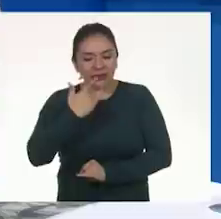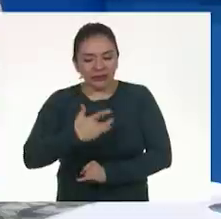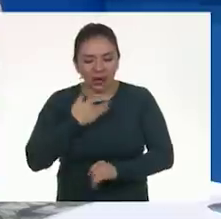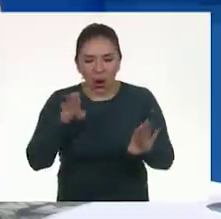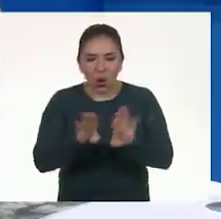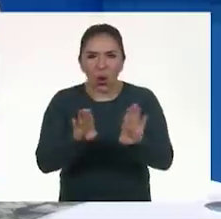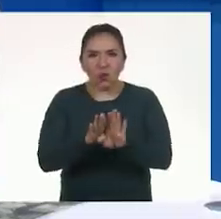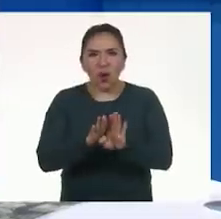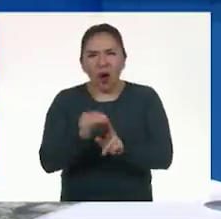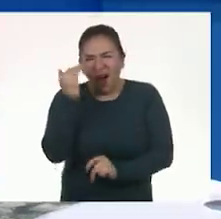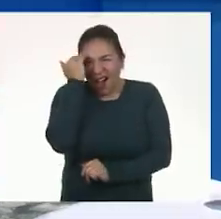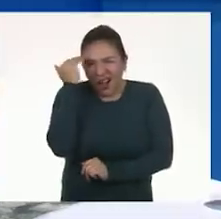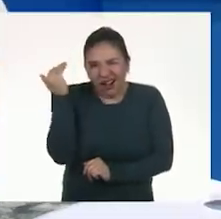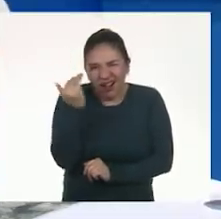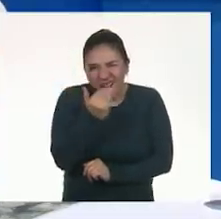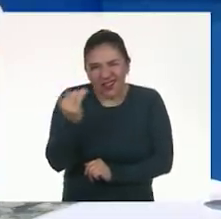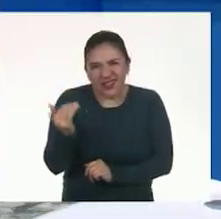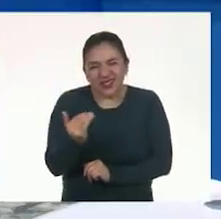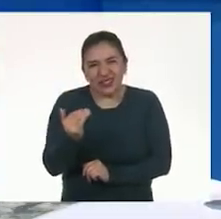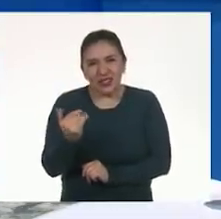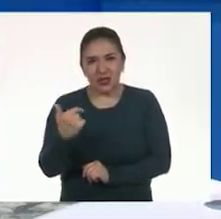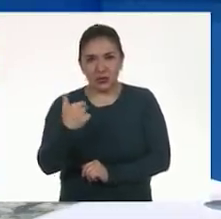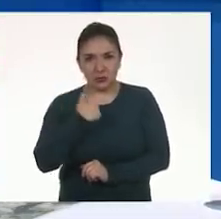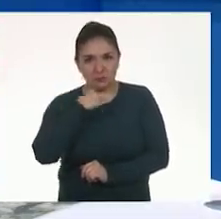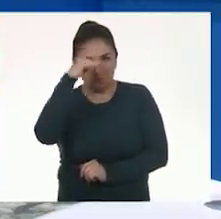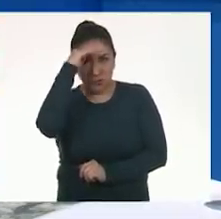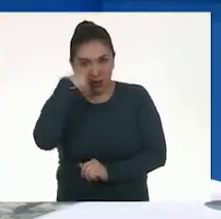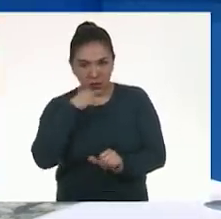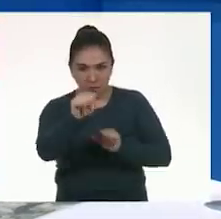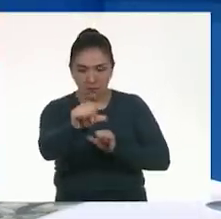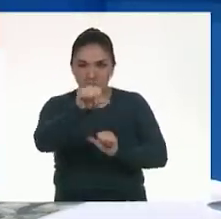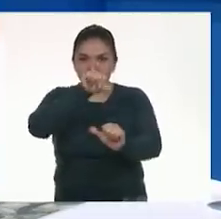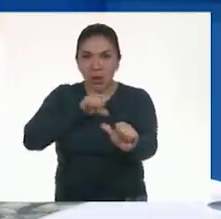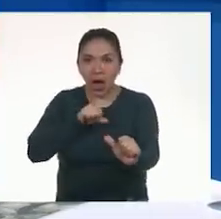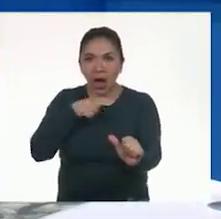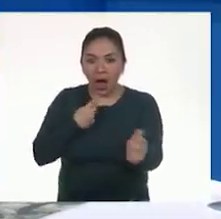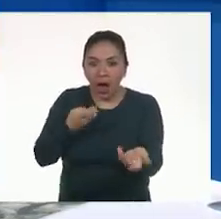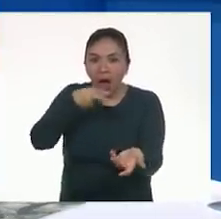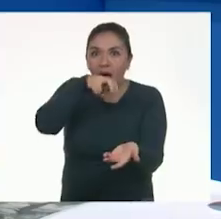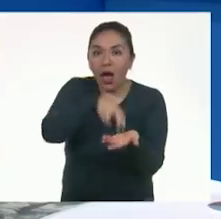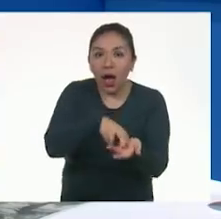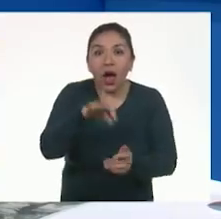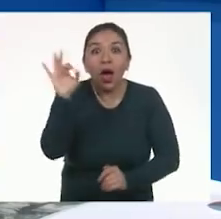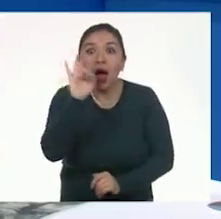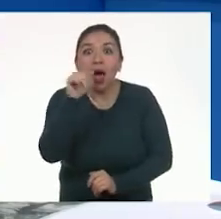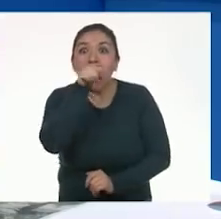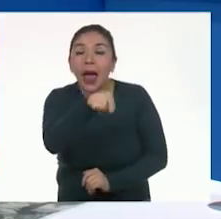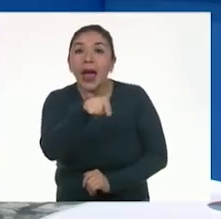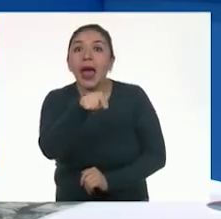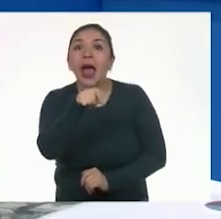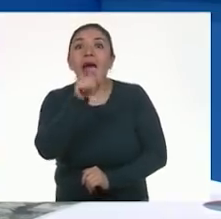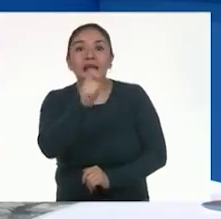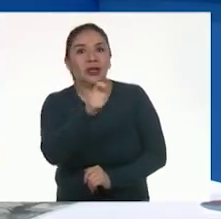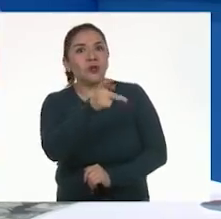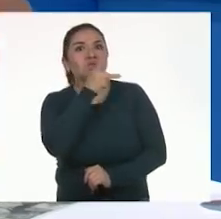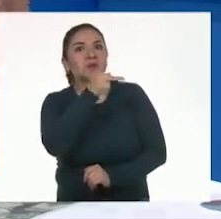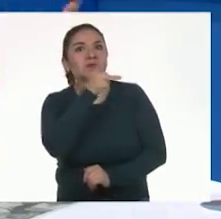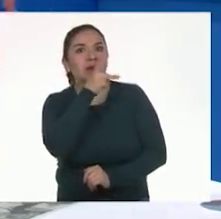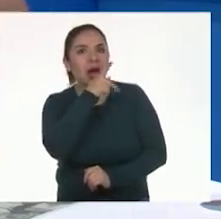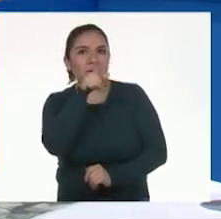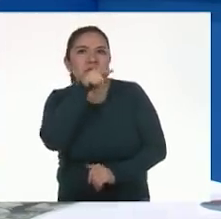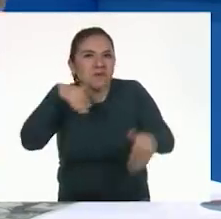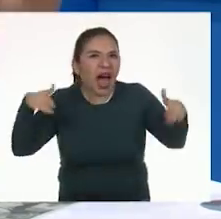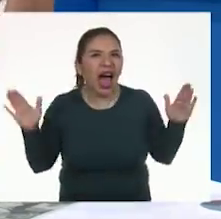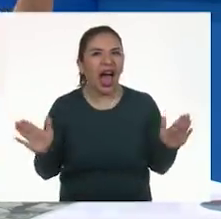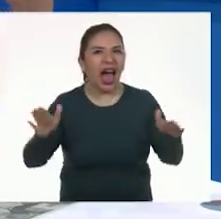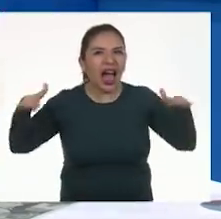cierto horror ponernos en su situación. Y si él, siendo un hijo de pájaro, los